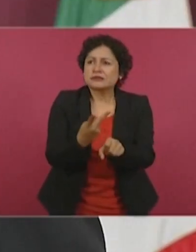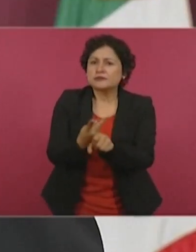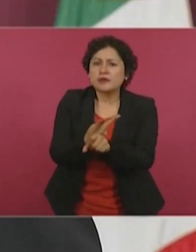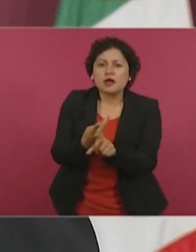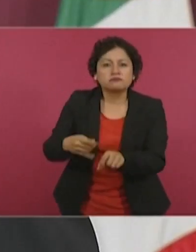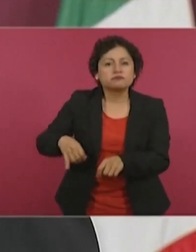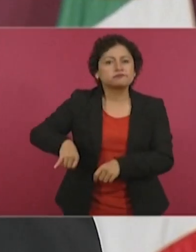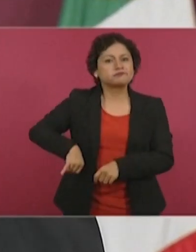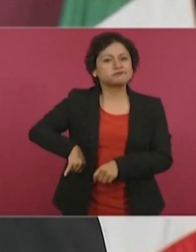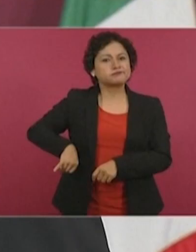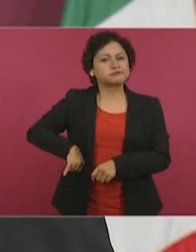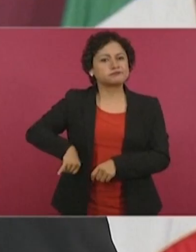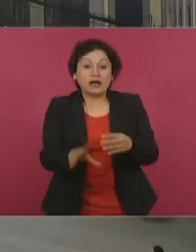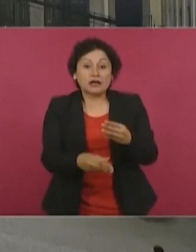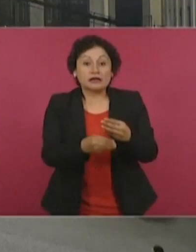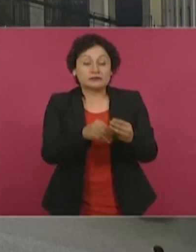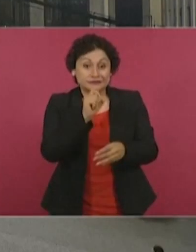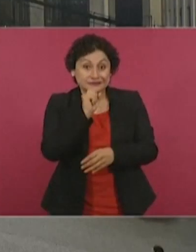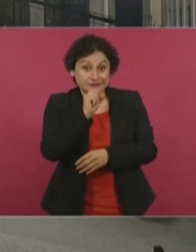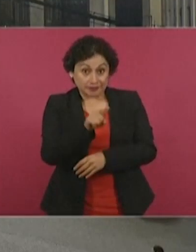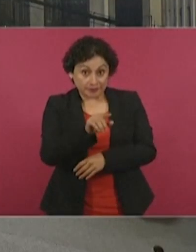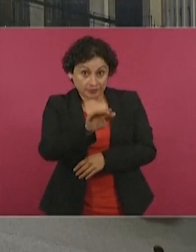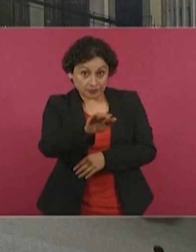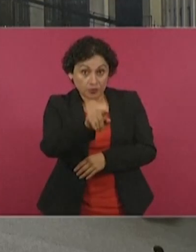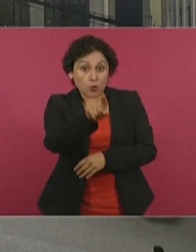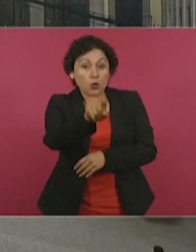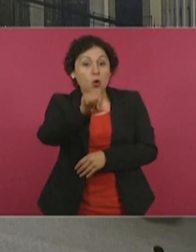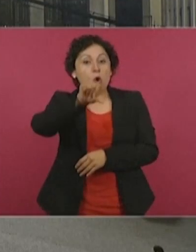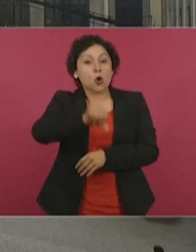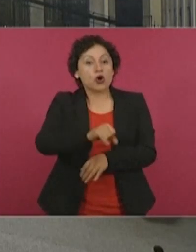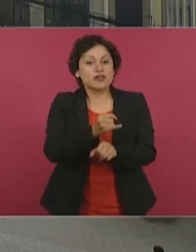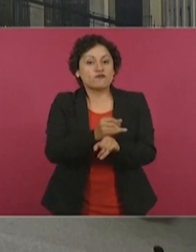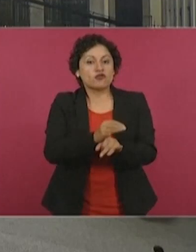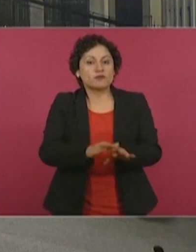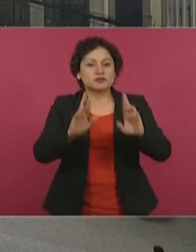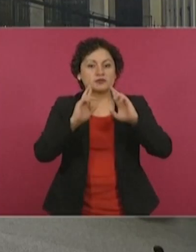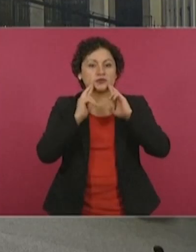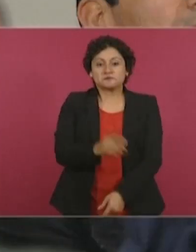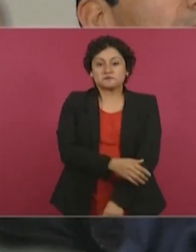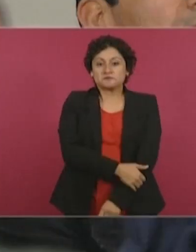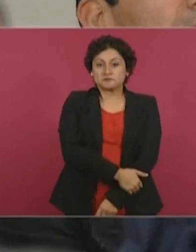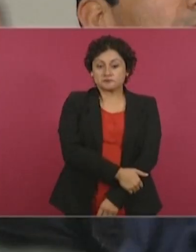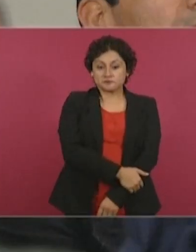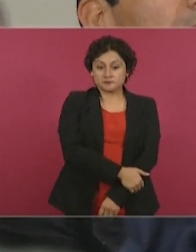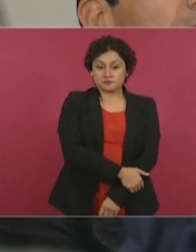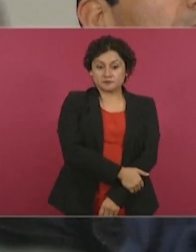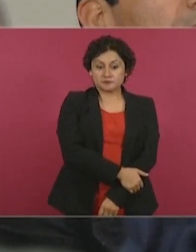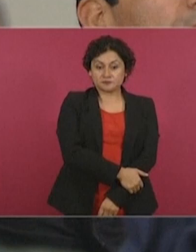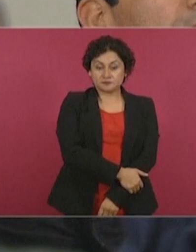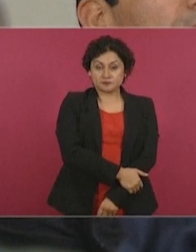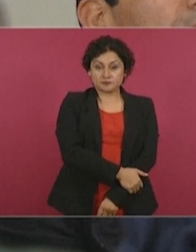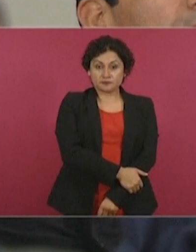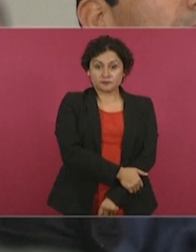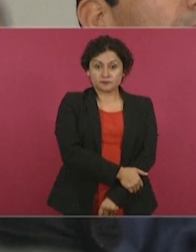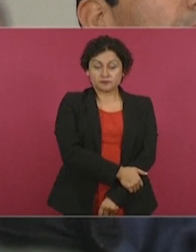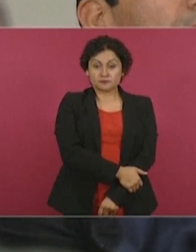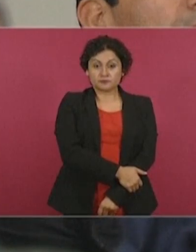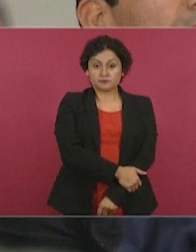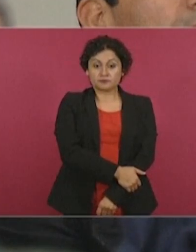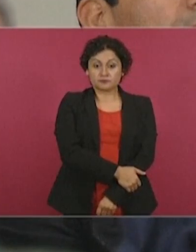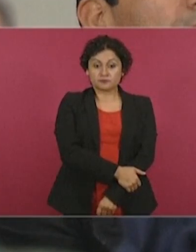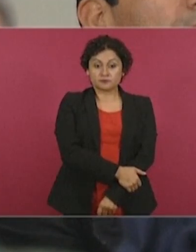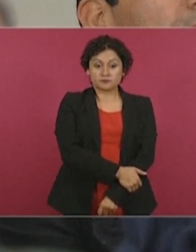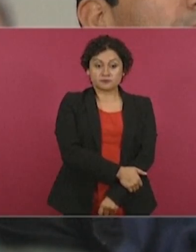que su gobierno esté ocultando pruebas que incriminarían a militares. Que el ejército no había entregado